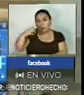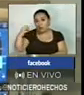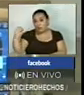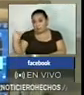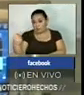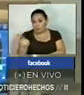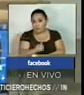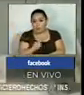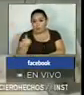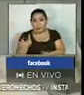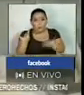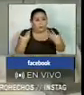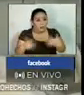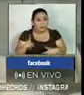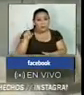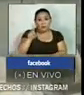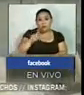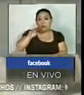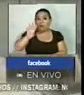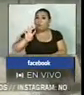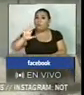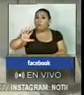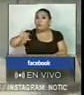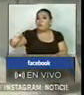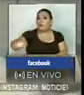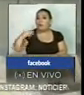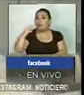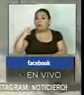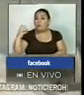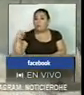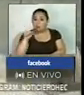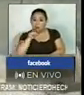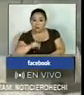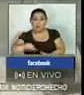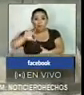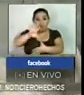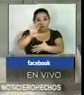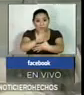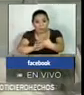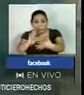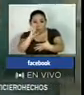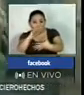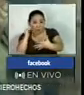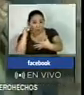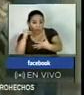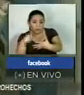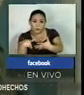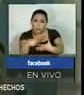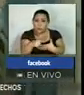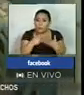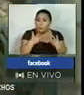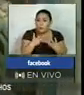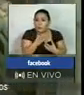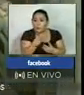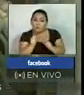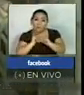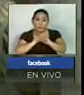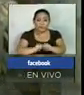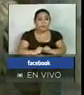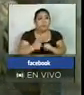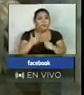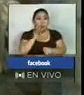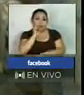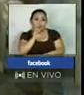superan los 145.000 en un país que tiene una tasa de mortalidad respecto al virus